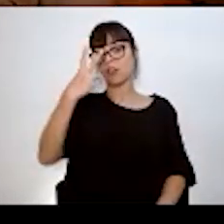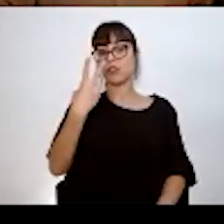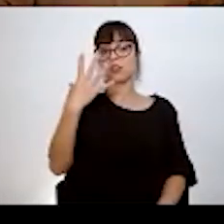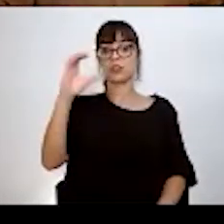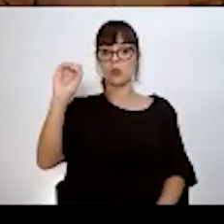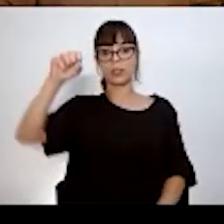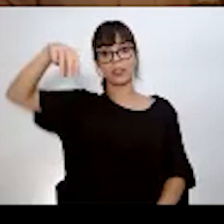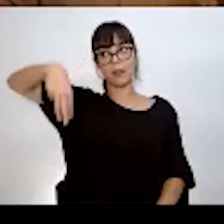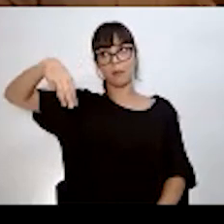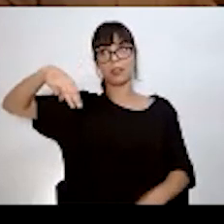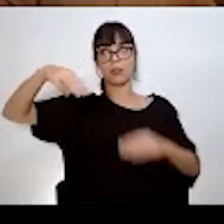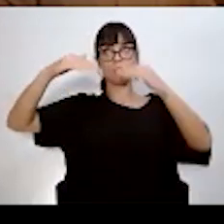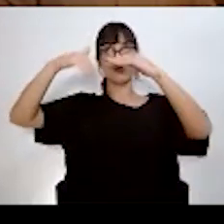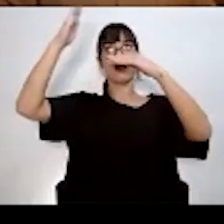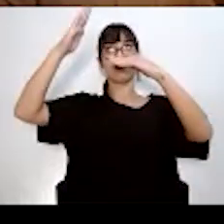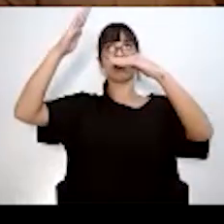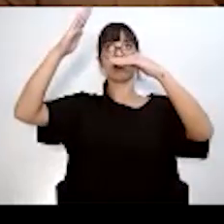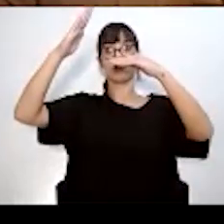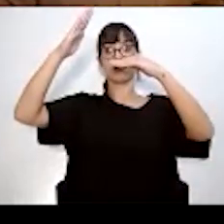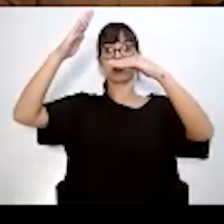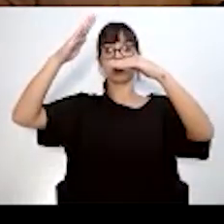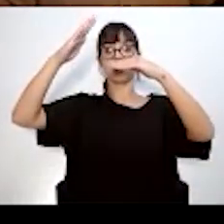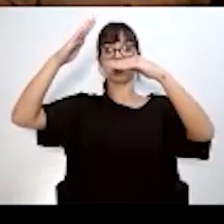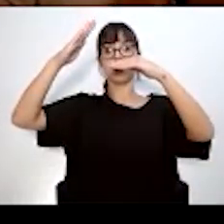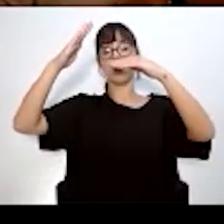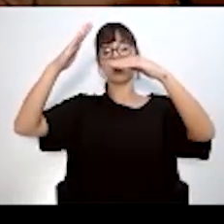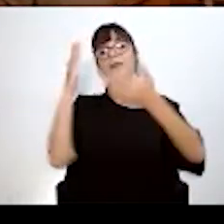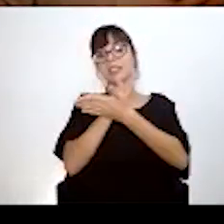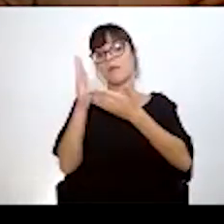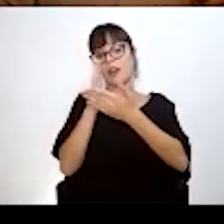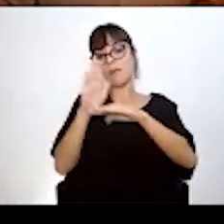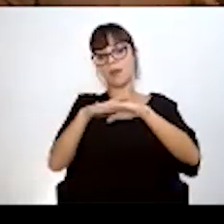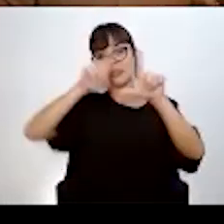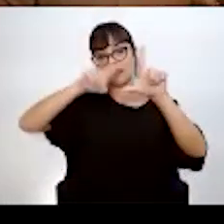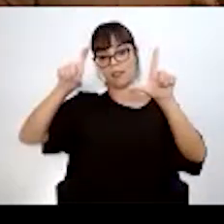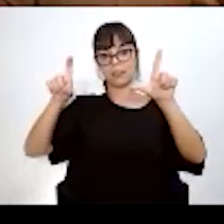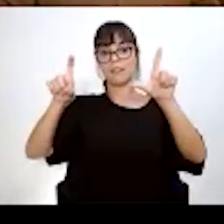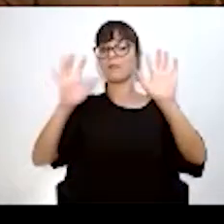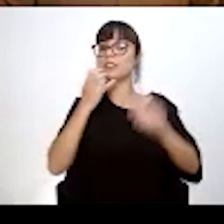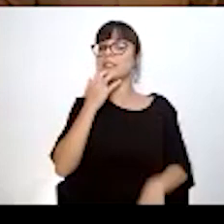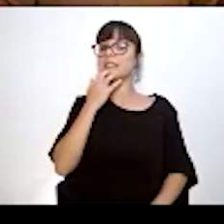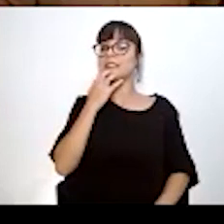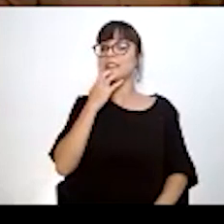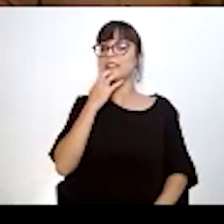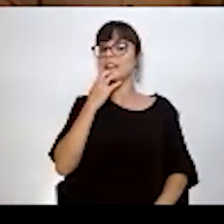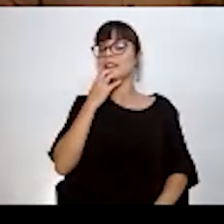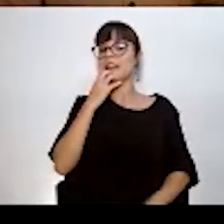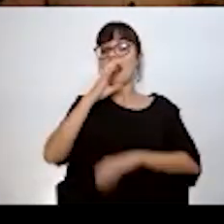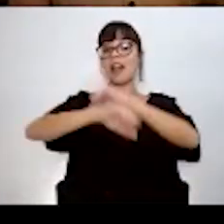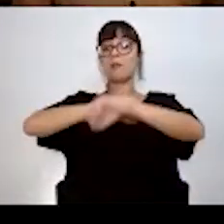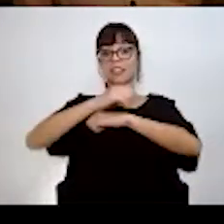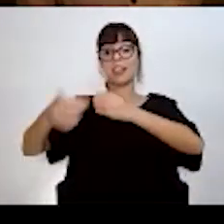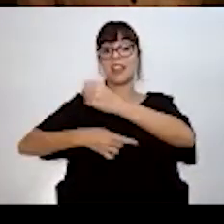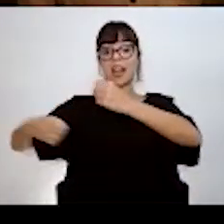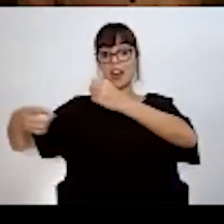esa distinción en el análisis estadístico. Si eliminamos los graneros de esta estadística, lo que nos encontramos es que la